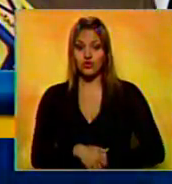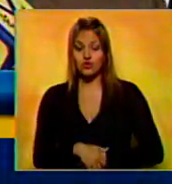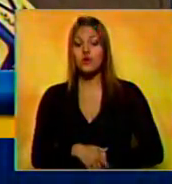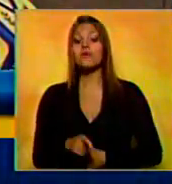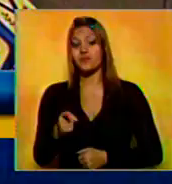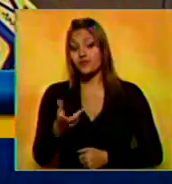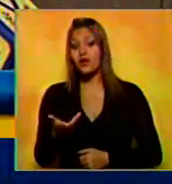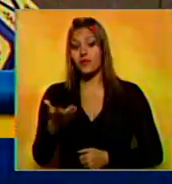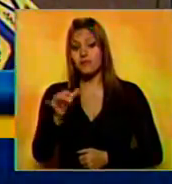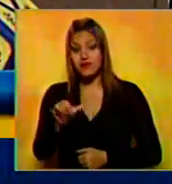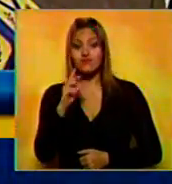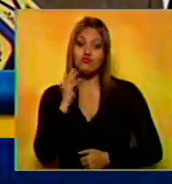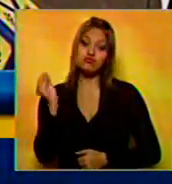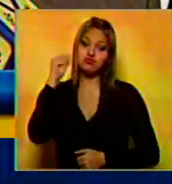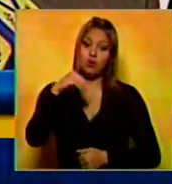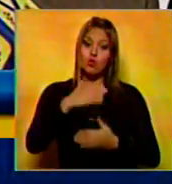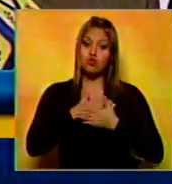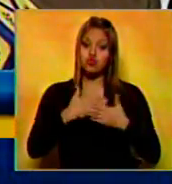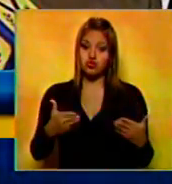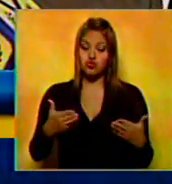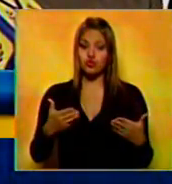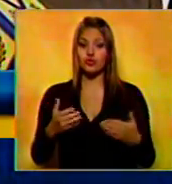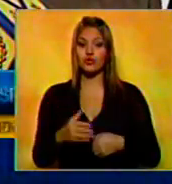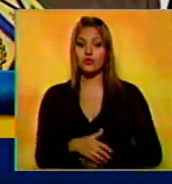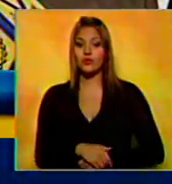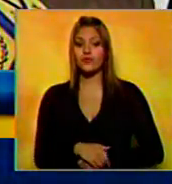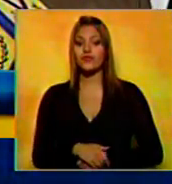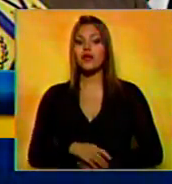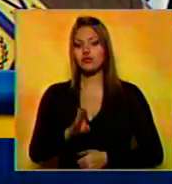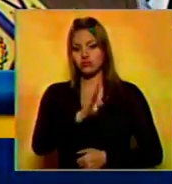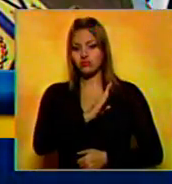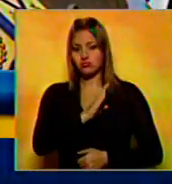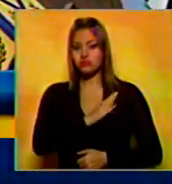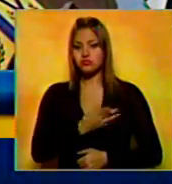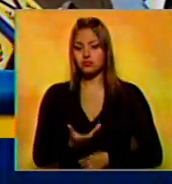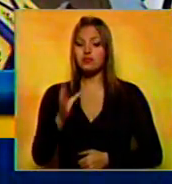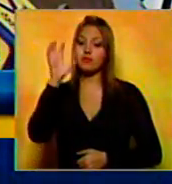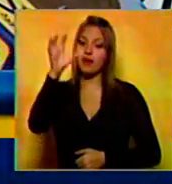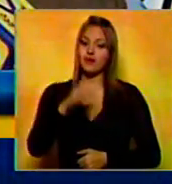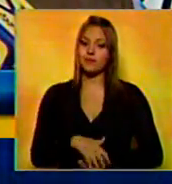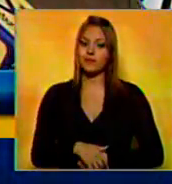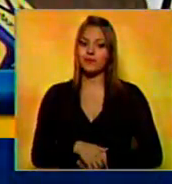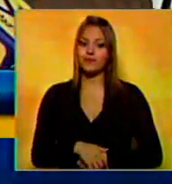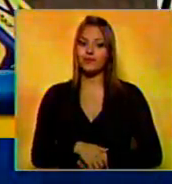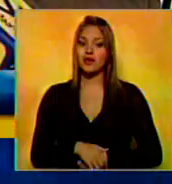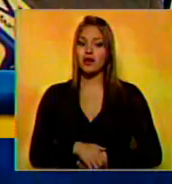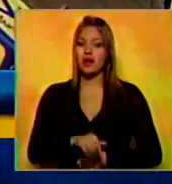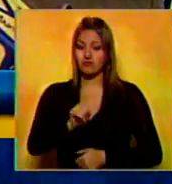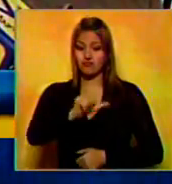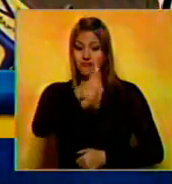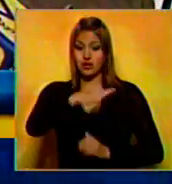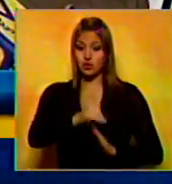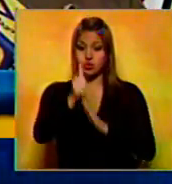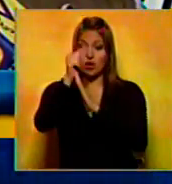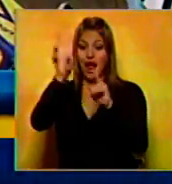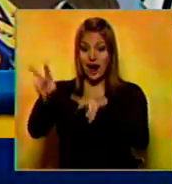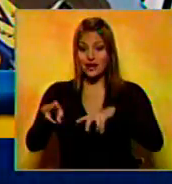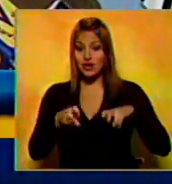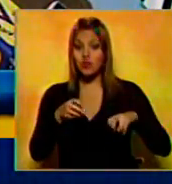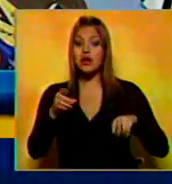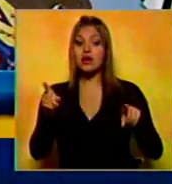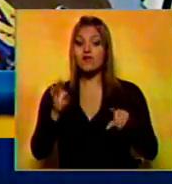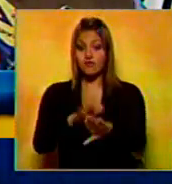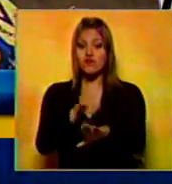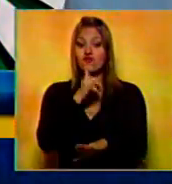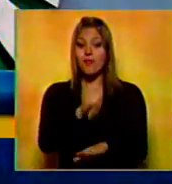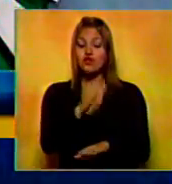por ende incrementar la disponibilidad en los anaqueles de nuestro país. El máximo representante del sector agrícola además informó que se